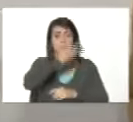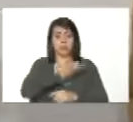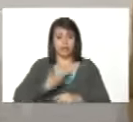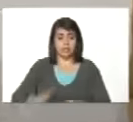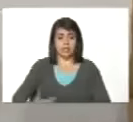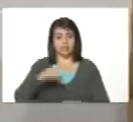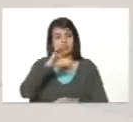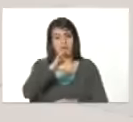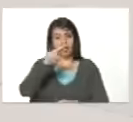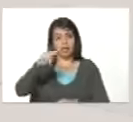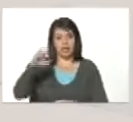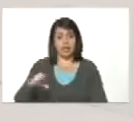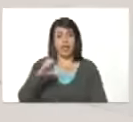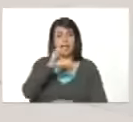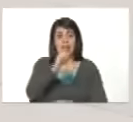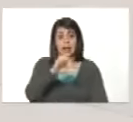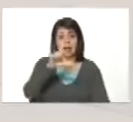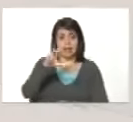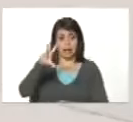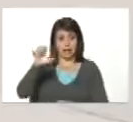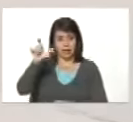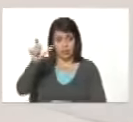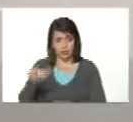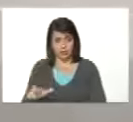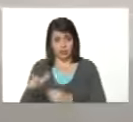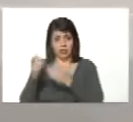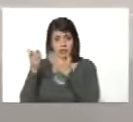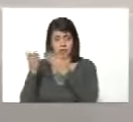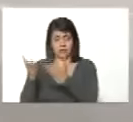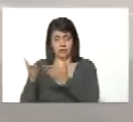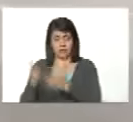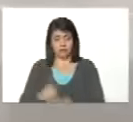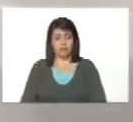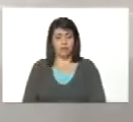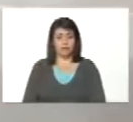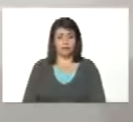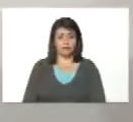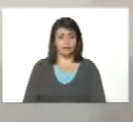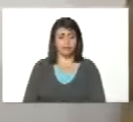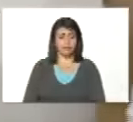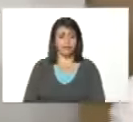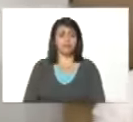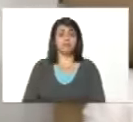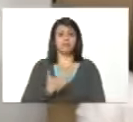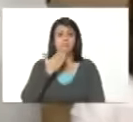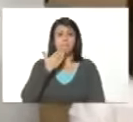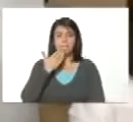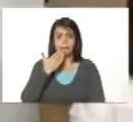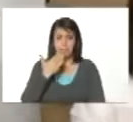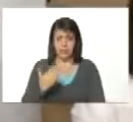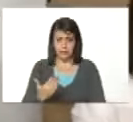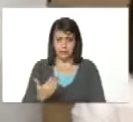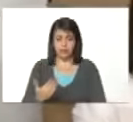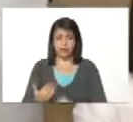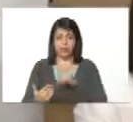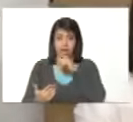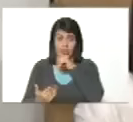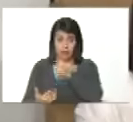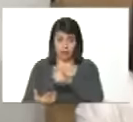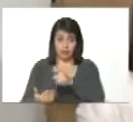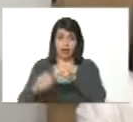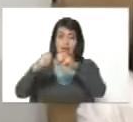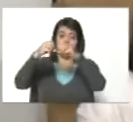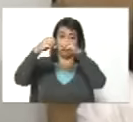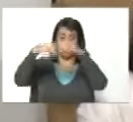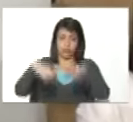presidente del Consejo Nacional Electoral, el doctor Elvis Amoroso, solicitándole